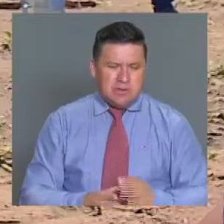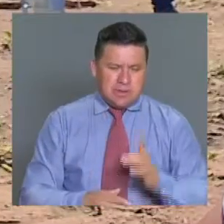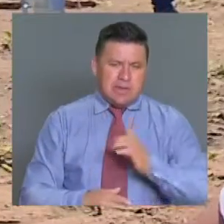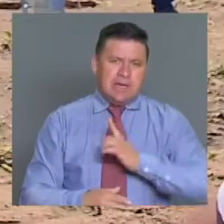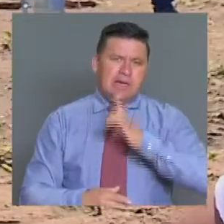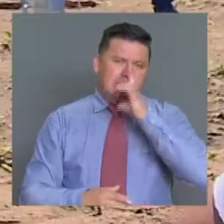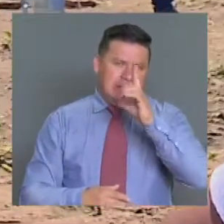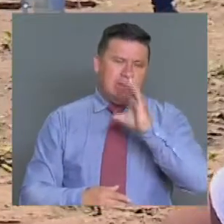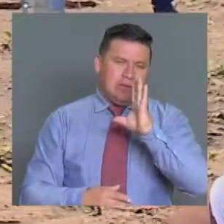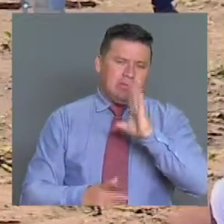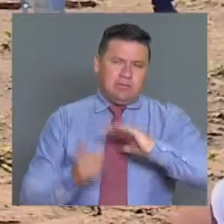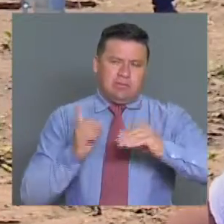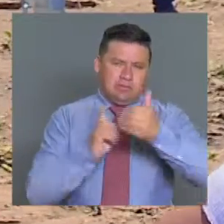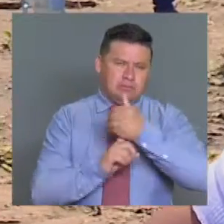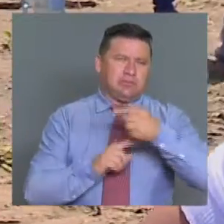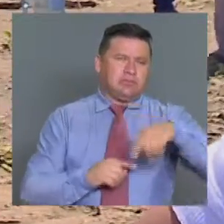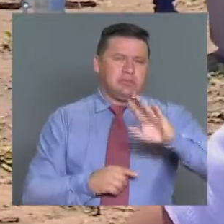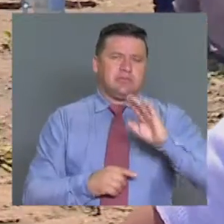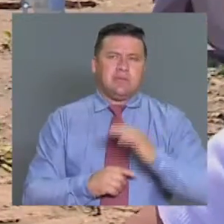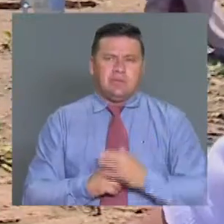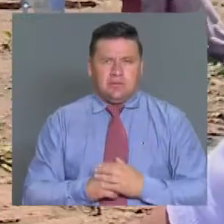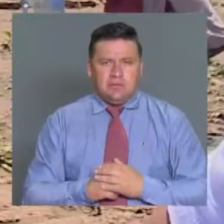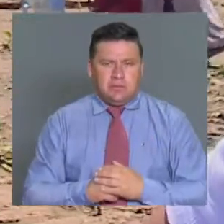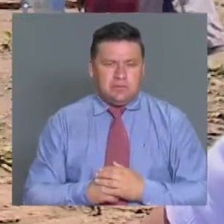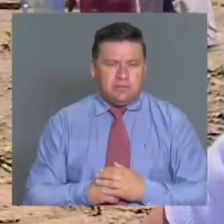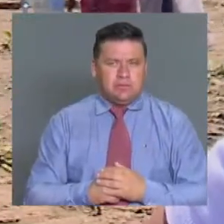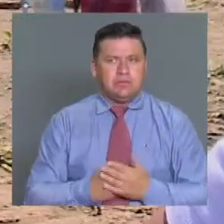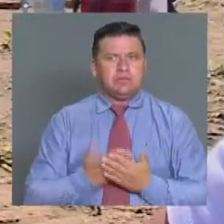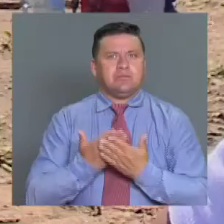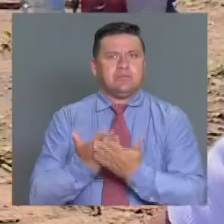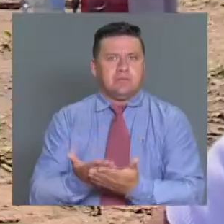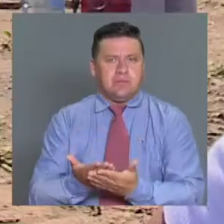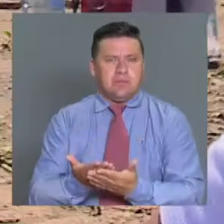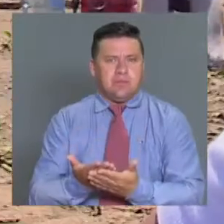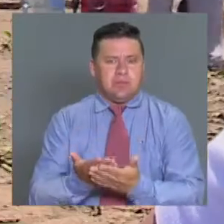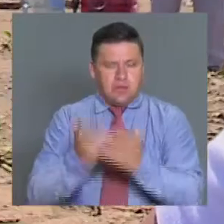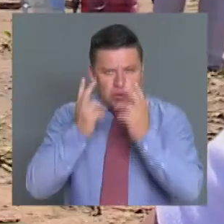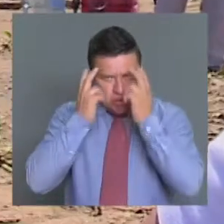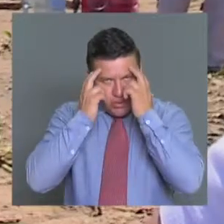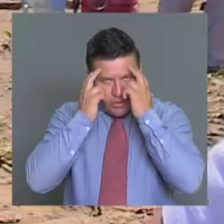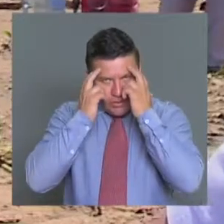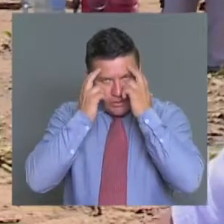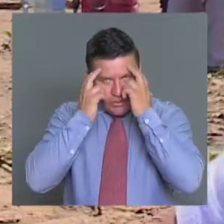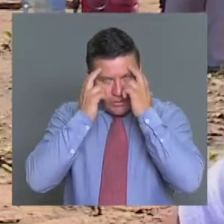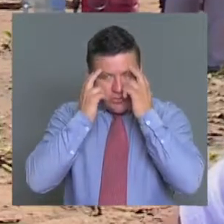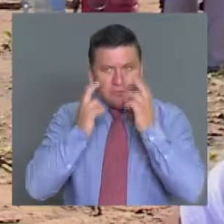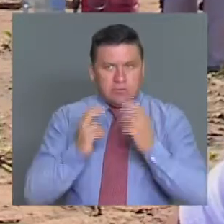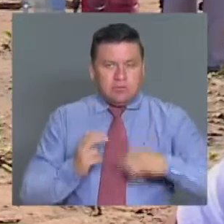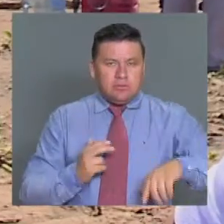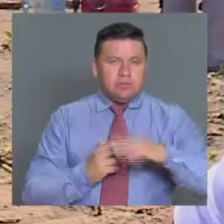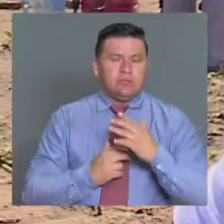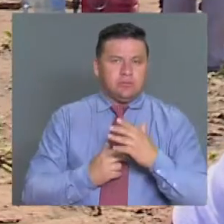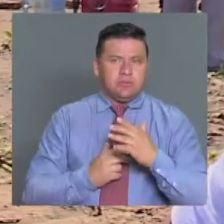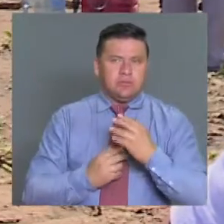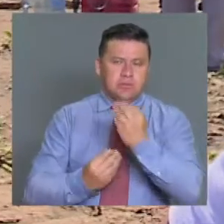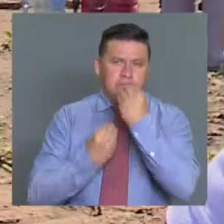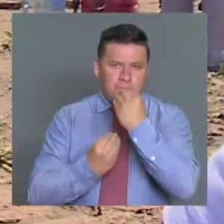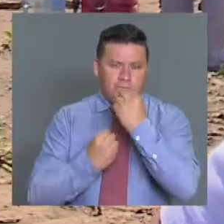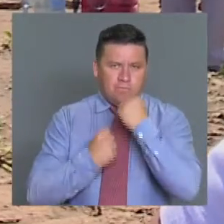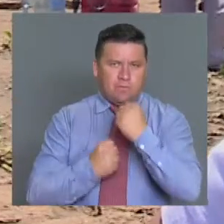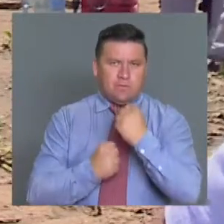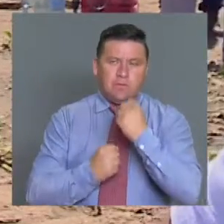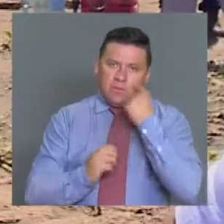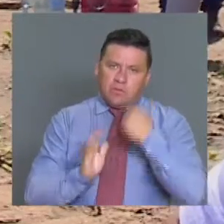liderazgo y pues de una u otra manera pues también yo dado también a dar mis conocimientos a ellos y pues es la forma de